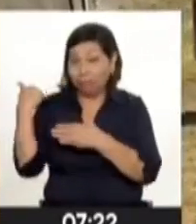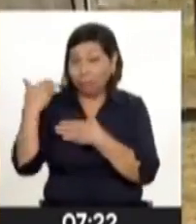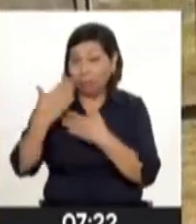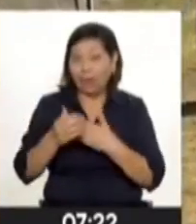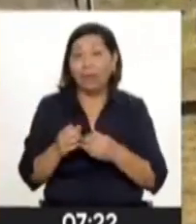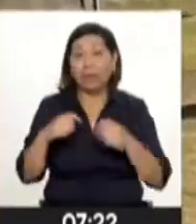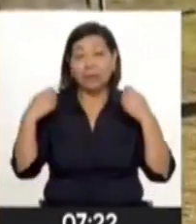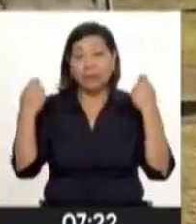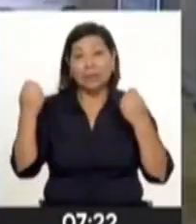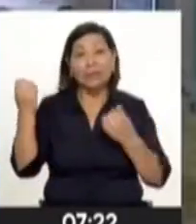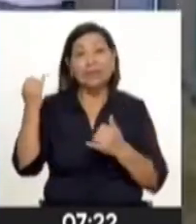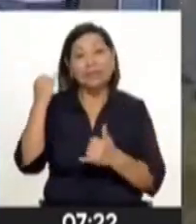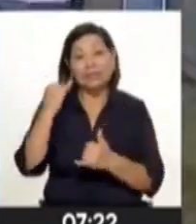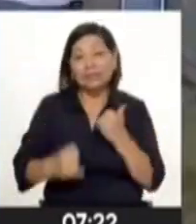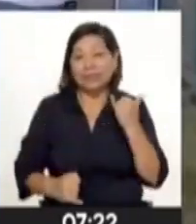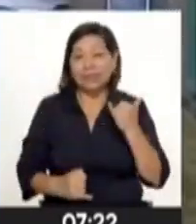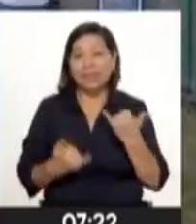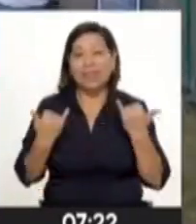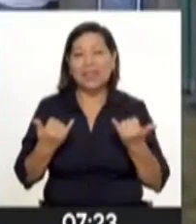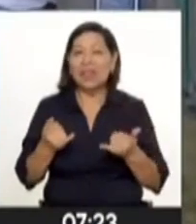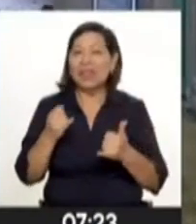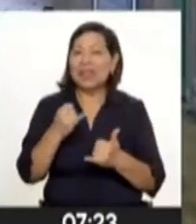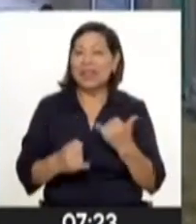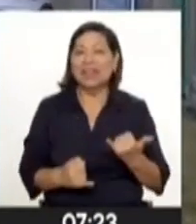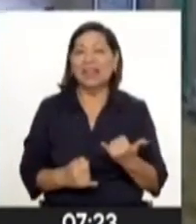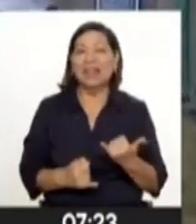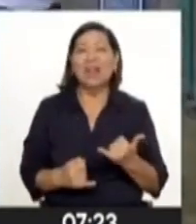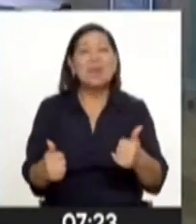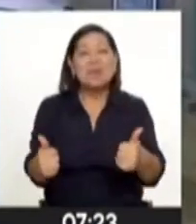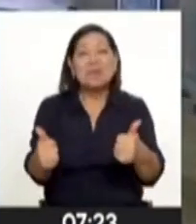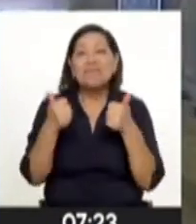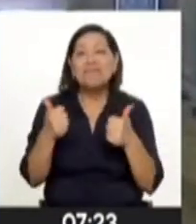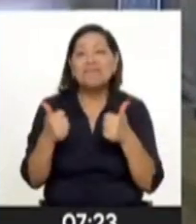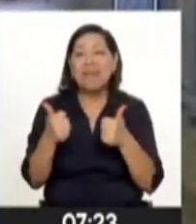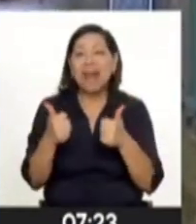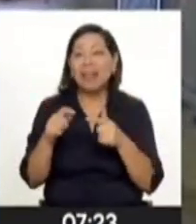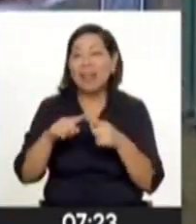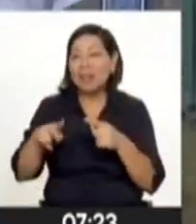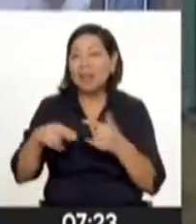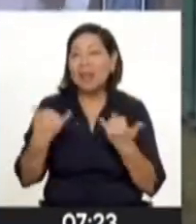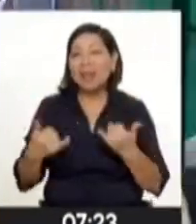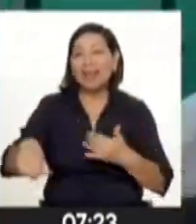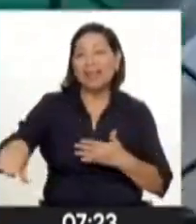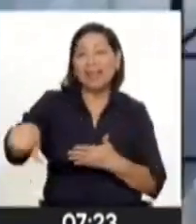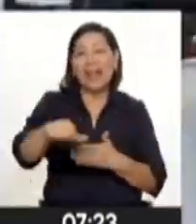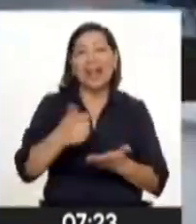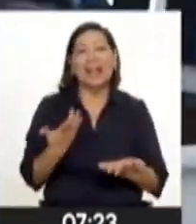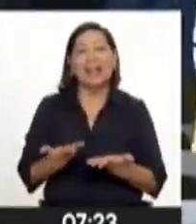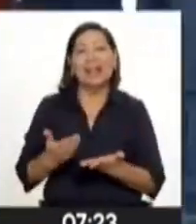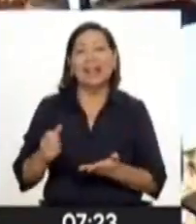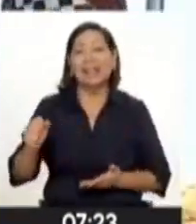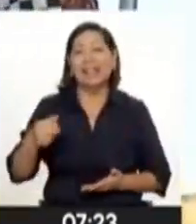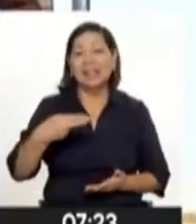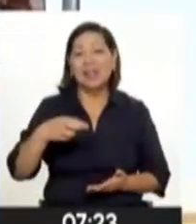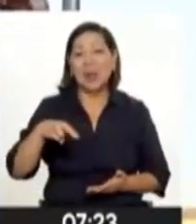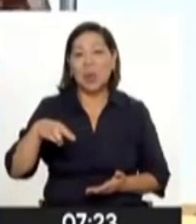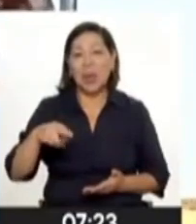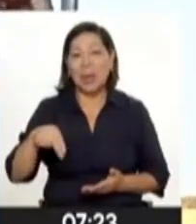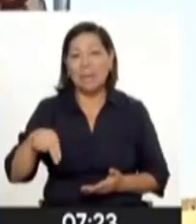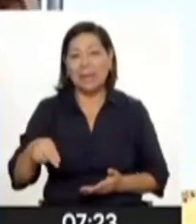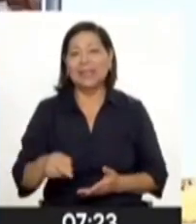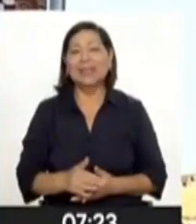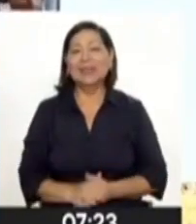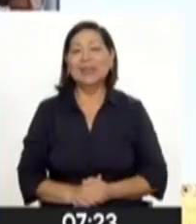Inti Raymi llegó a su fin. Y así es como culmina esta excelente transmisión de TV Perú desde la gran fortaleza de Sacsayhuamán. Medio